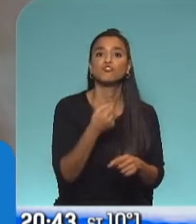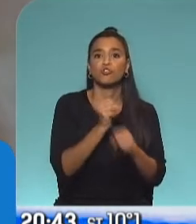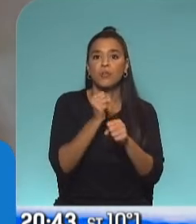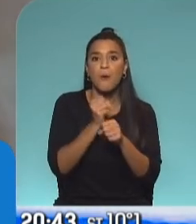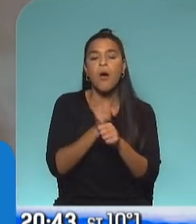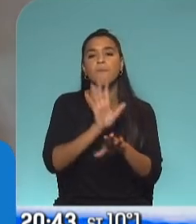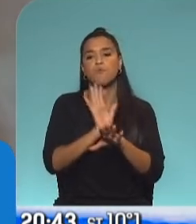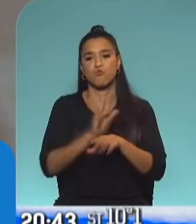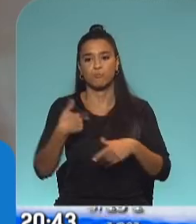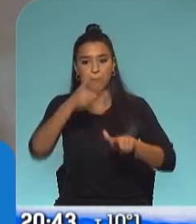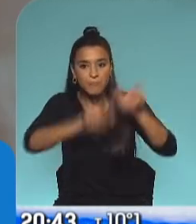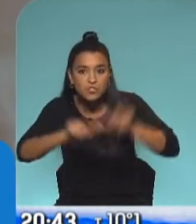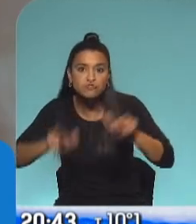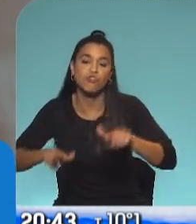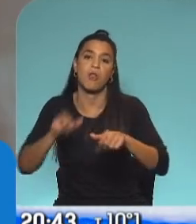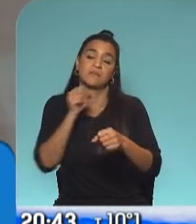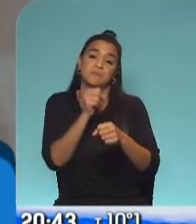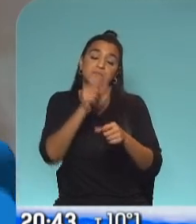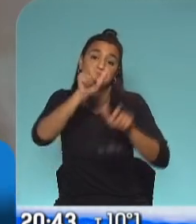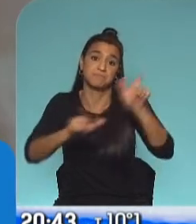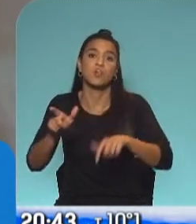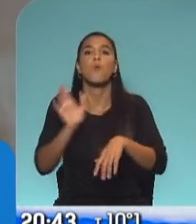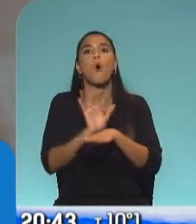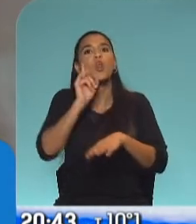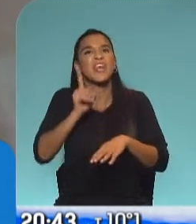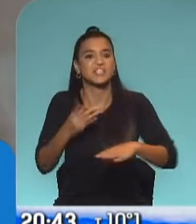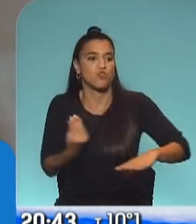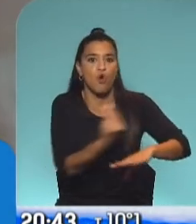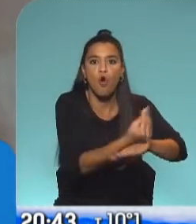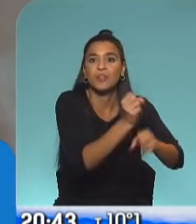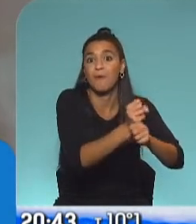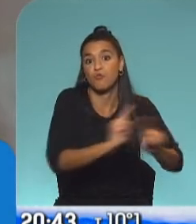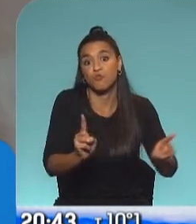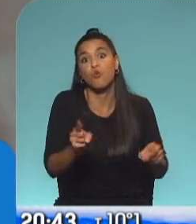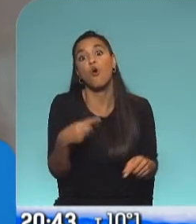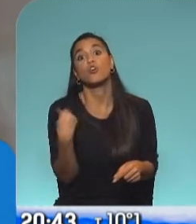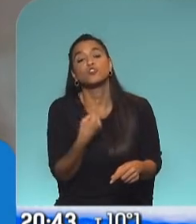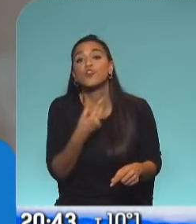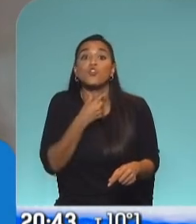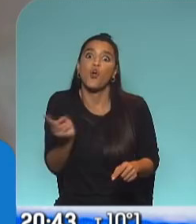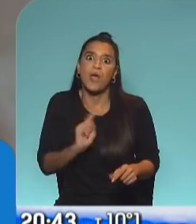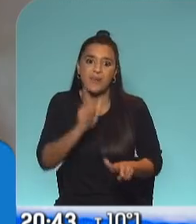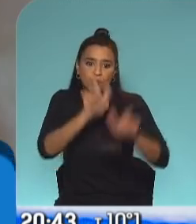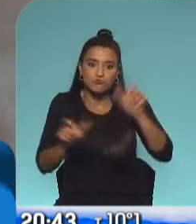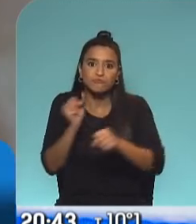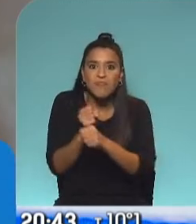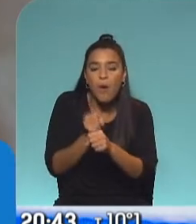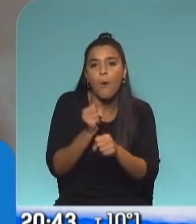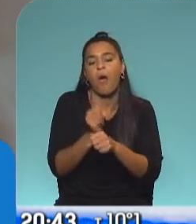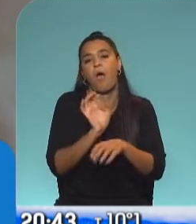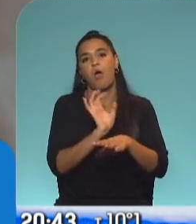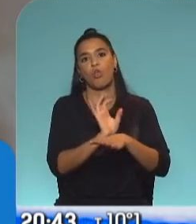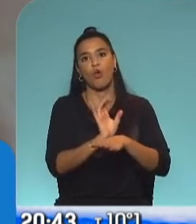los trabajadores y las trabajadoras de ANSES que no son población de riesgo. Nuestra idea es no exponer a ningún trabajador, pero sí brindar el